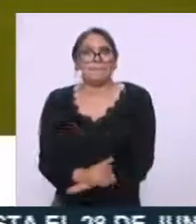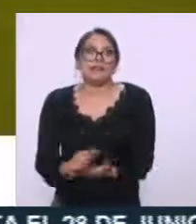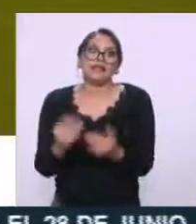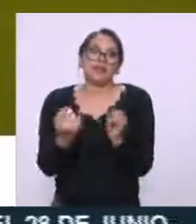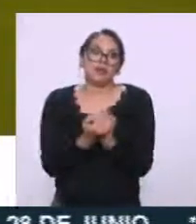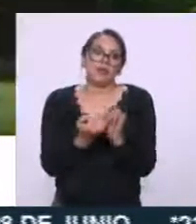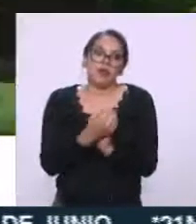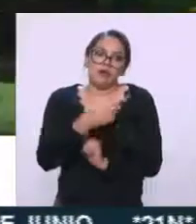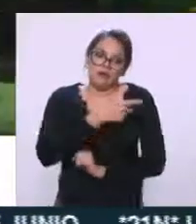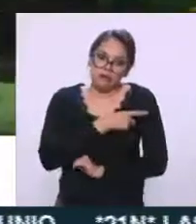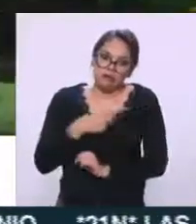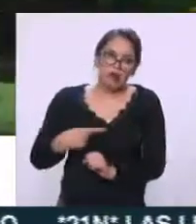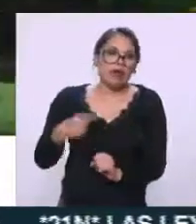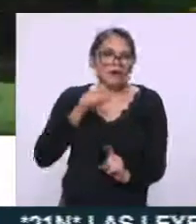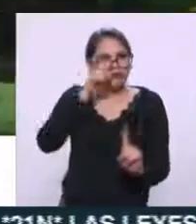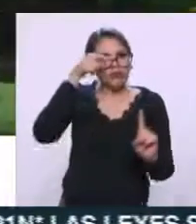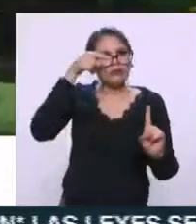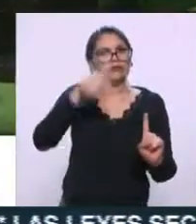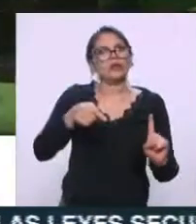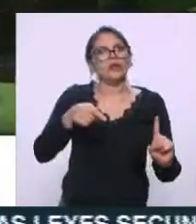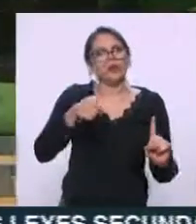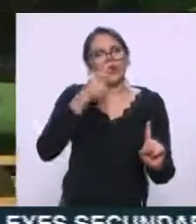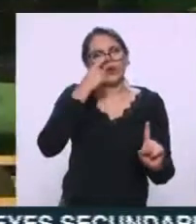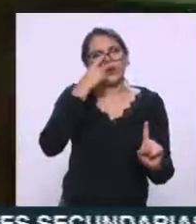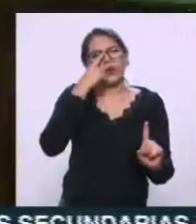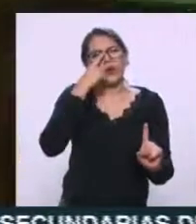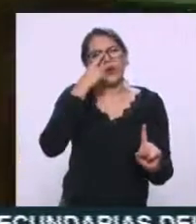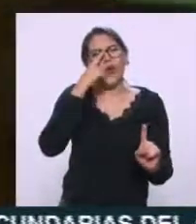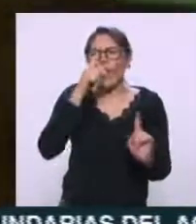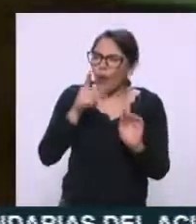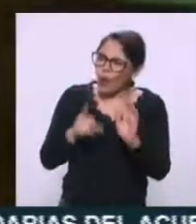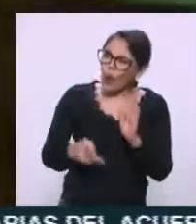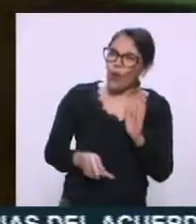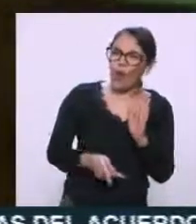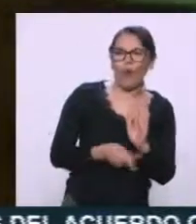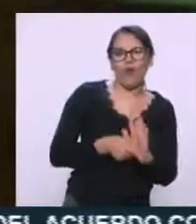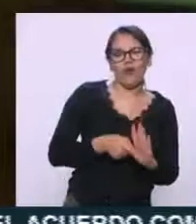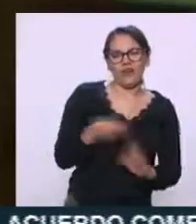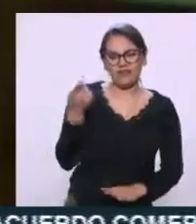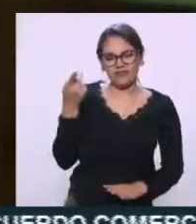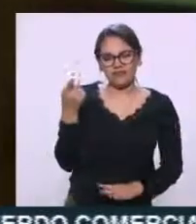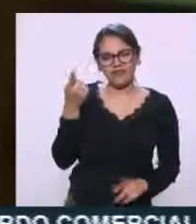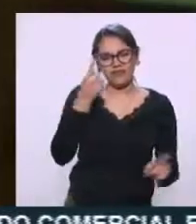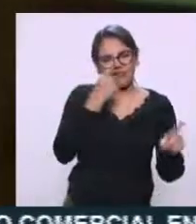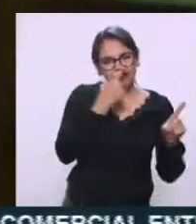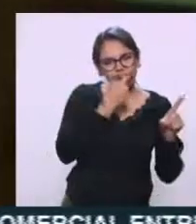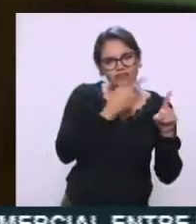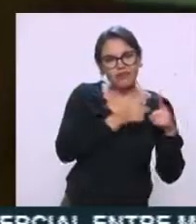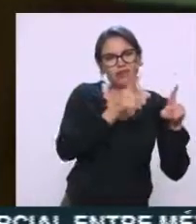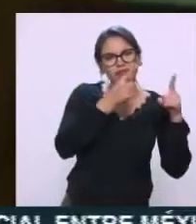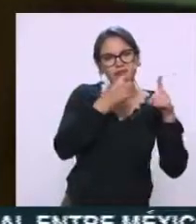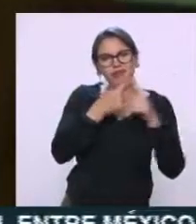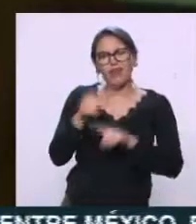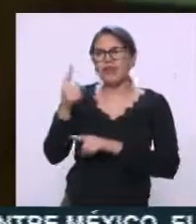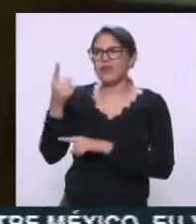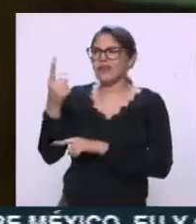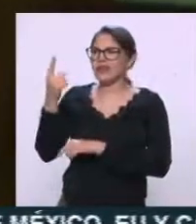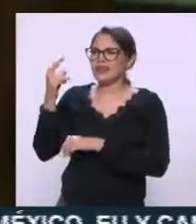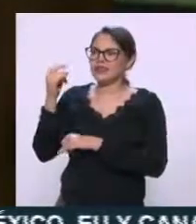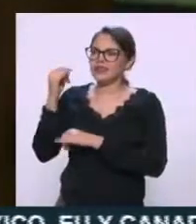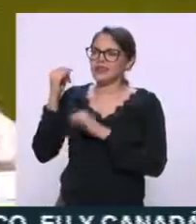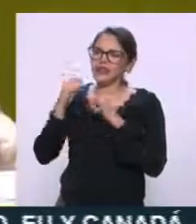que abordar, tenemos que recrear muchas concepciones y muchas